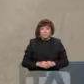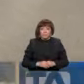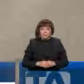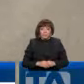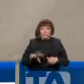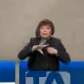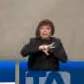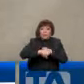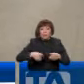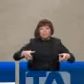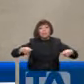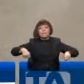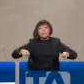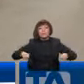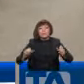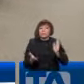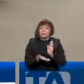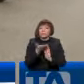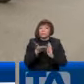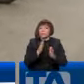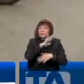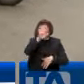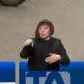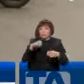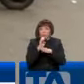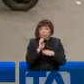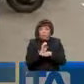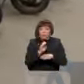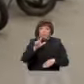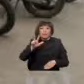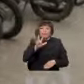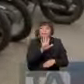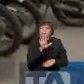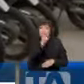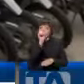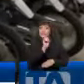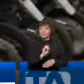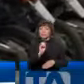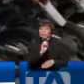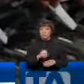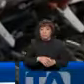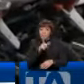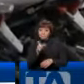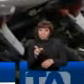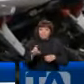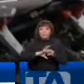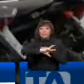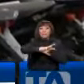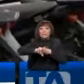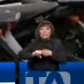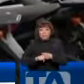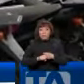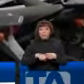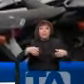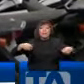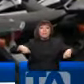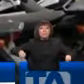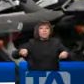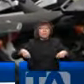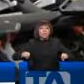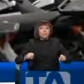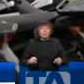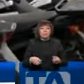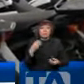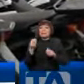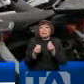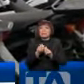El robo de motos ha aumentado a nivel nacional en un 35%. Los delincuentes que se sustraen estos vehículos livianos se